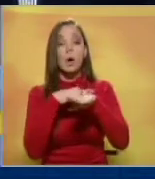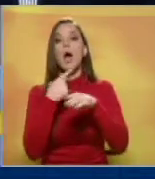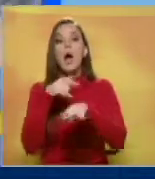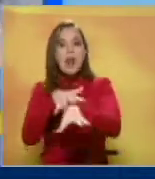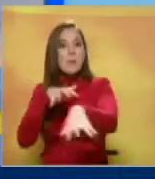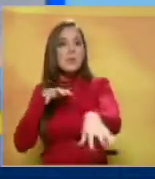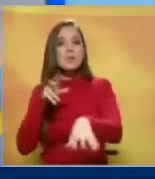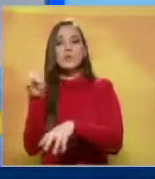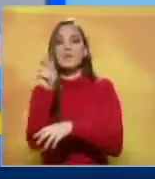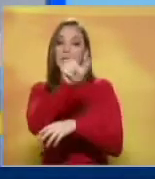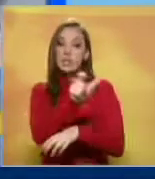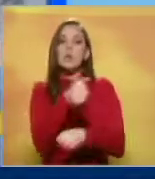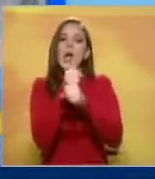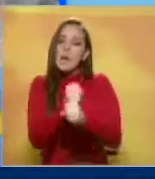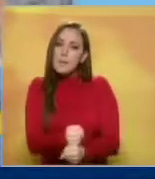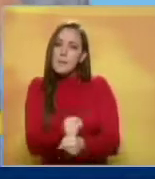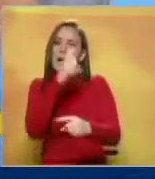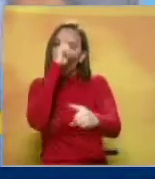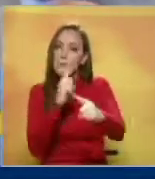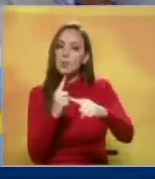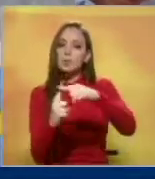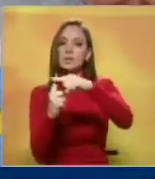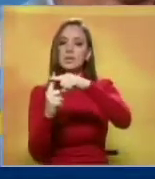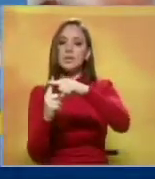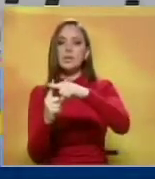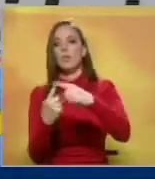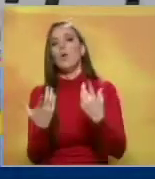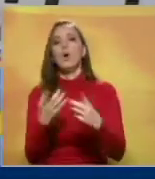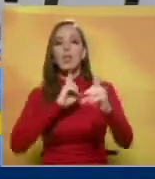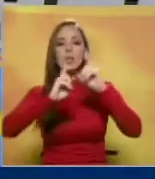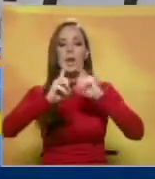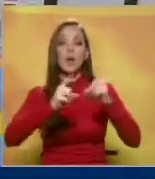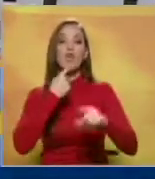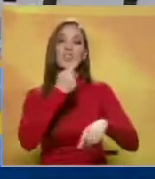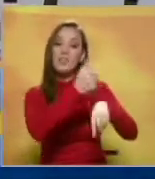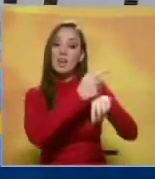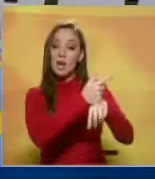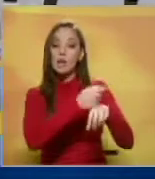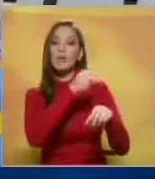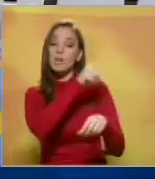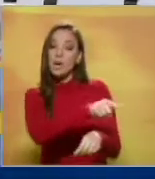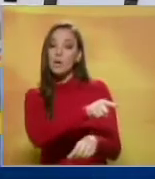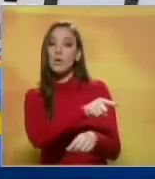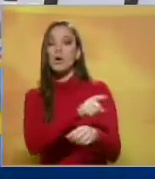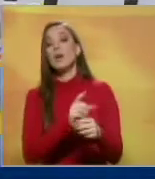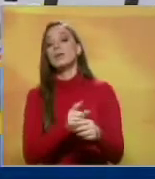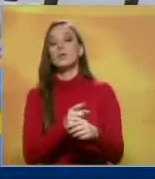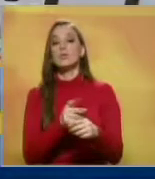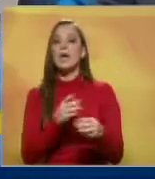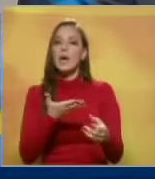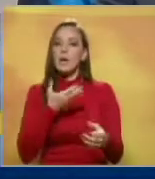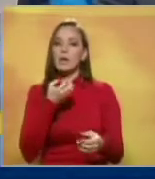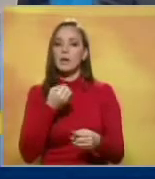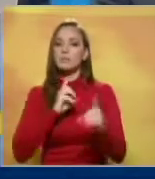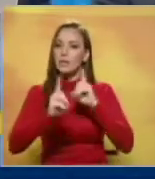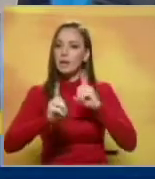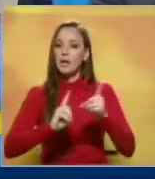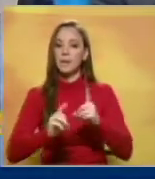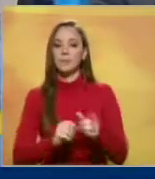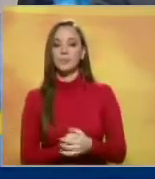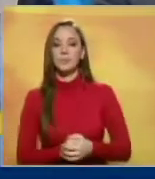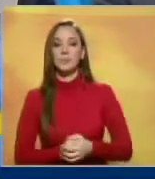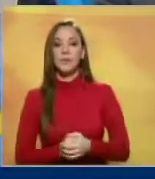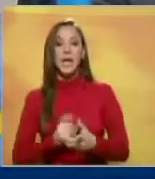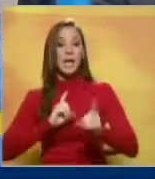venezolanos esperan resultados positivos de la mesa responsabilizó al gobierno del éxito y los resultados del diálogo el diálogo no